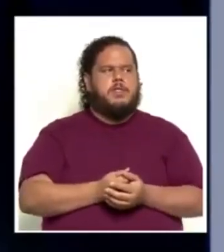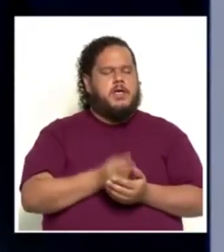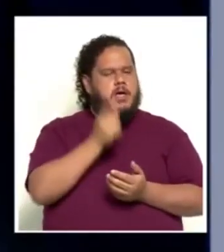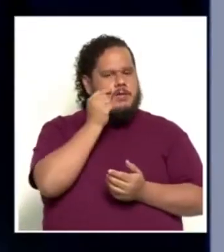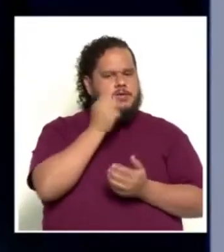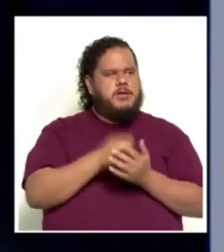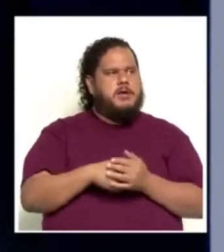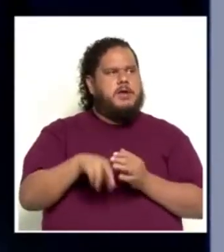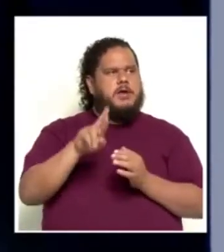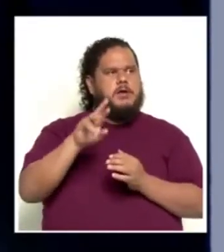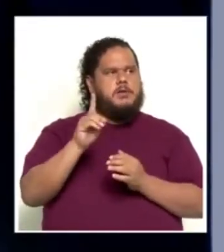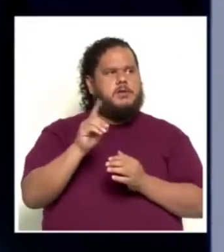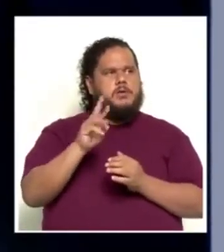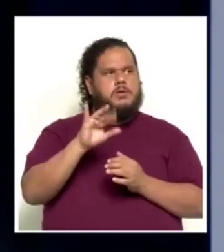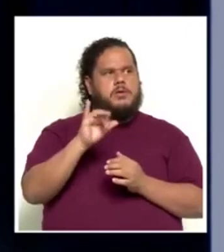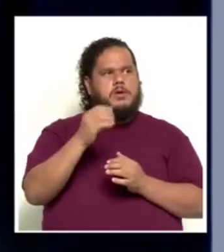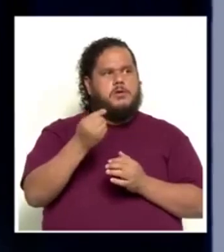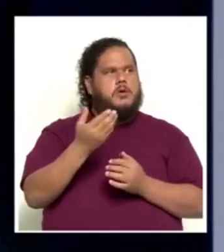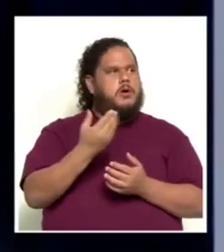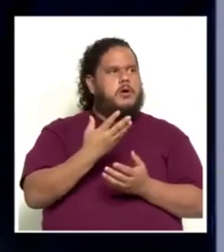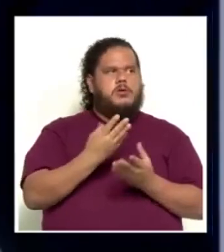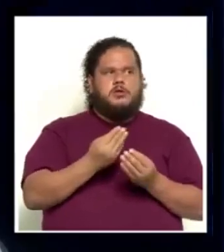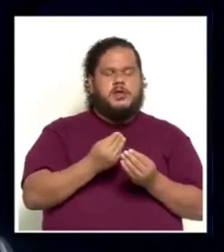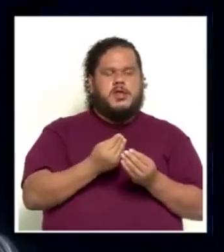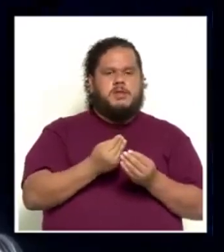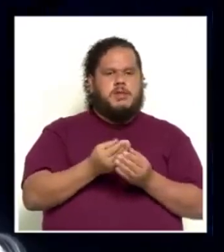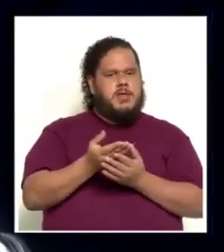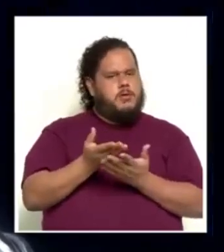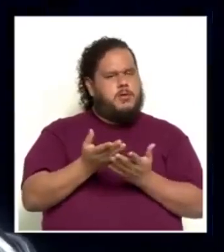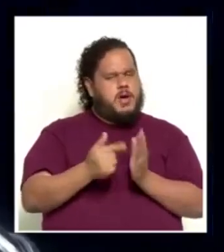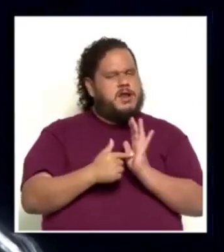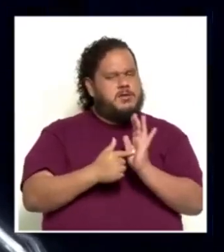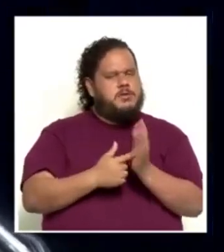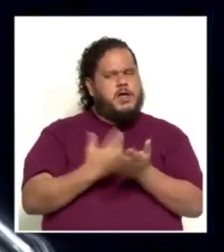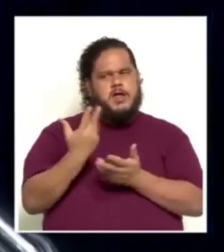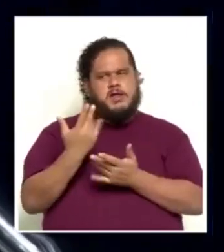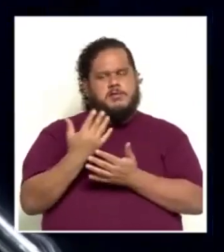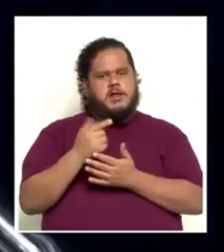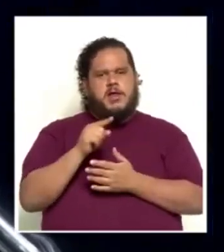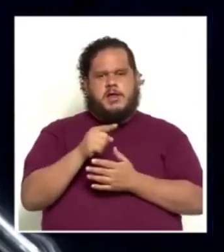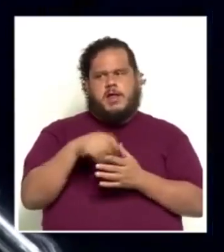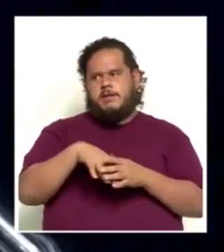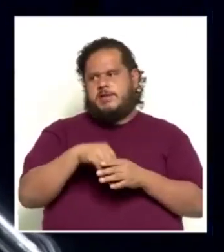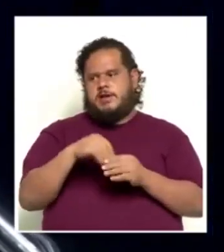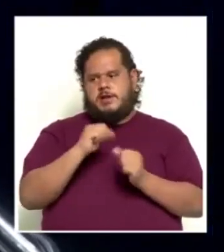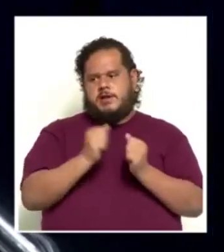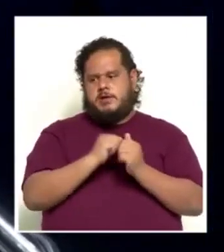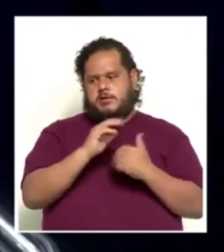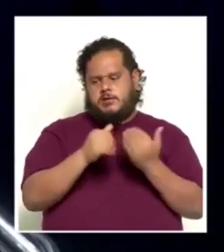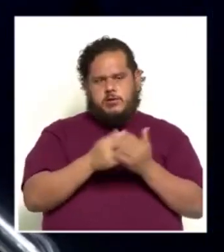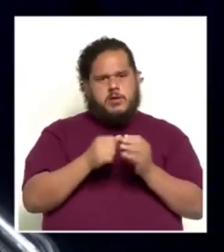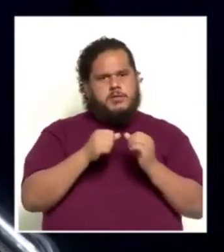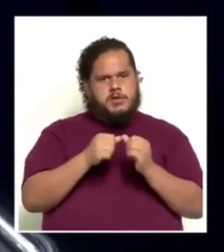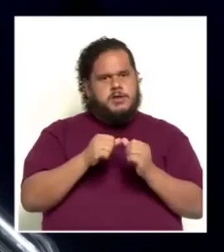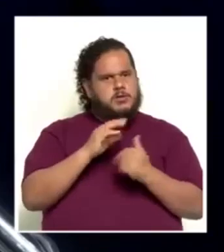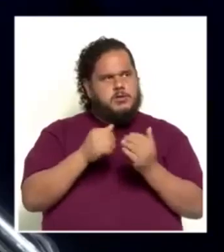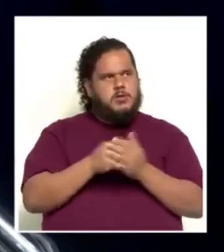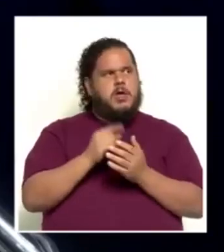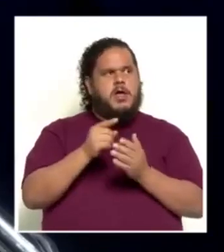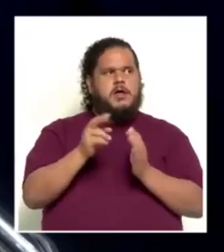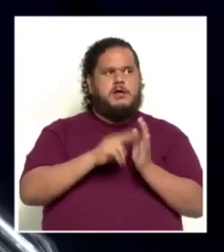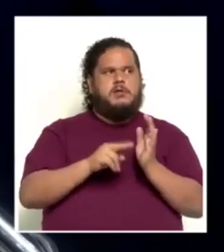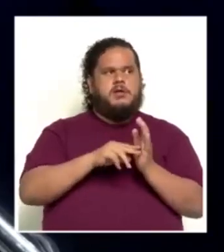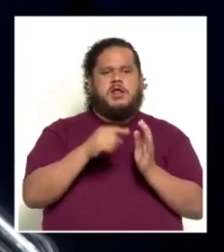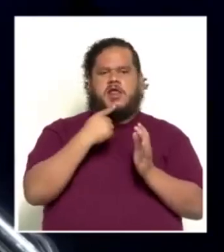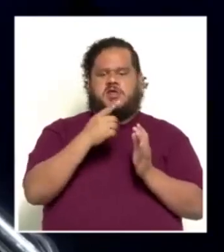don Rodrigo no tiene miedo a la exposición. Yo creo que hay que esperar que él va a salir con todo, va a seguir con todo. Él lo ha repetido, él ha dicho, a mí